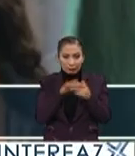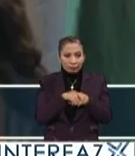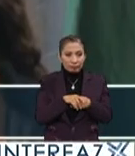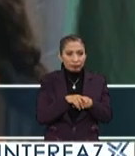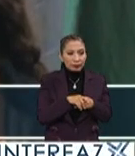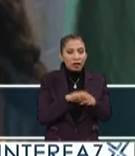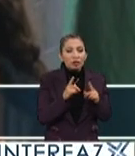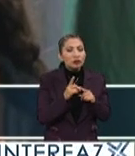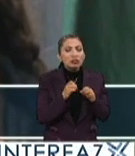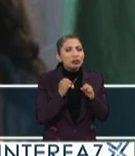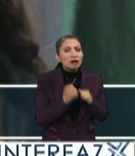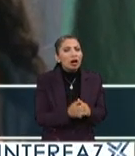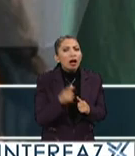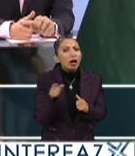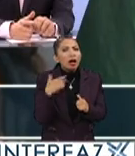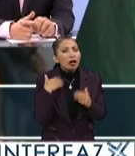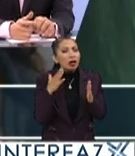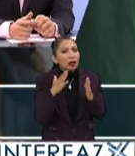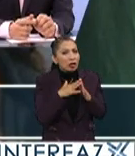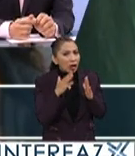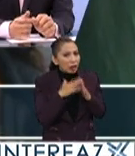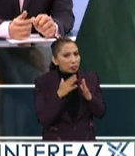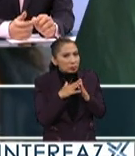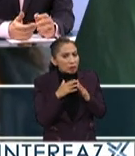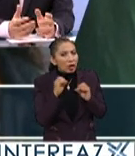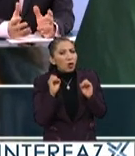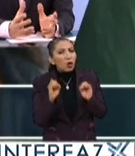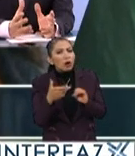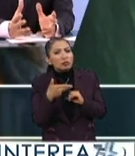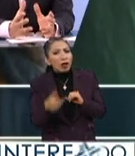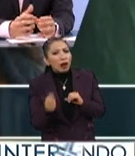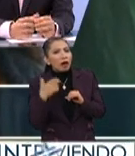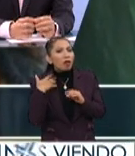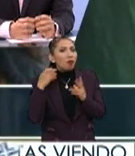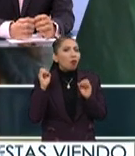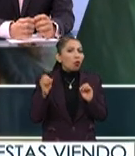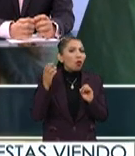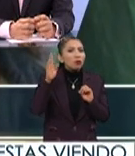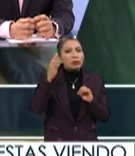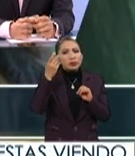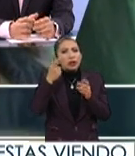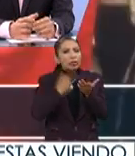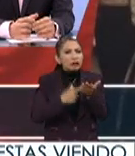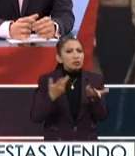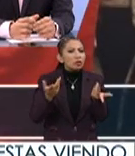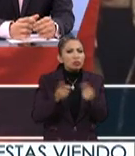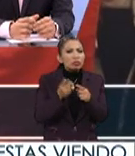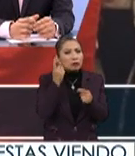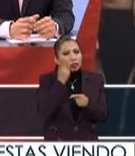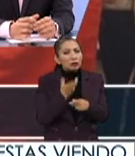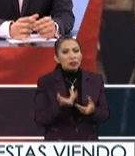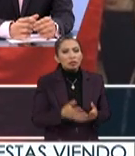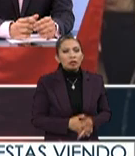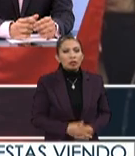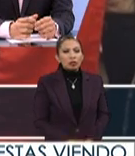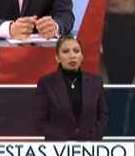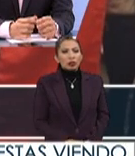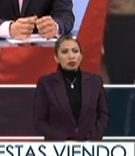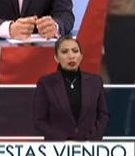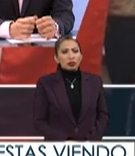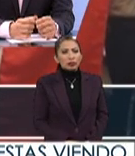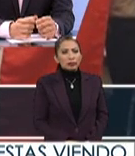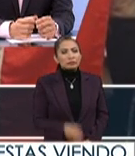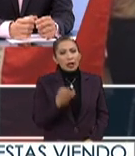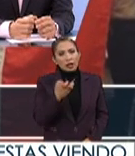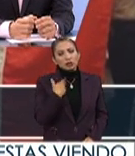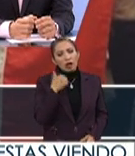se Y- quedaban? ¿En residencias estudiantiles o en hoteles o en casas? ¿O cómo se gestionó esa parte? Ajá, esa